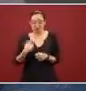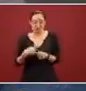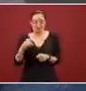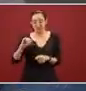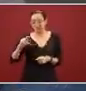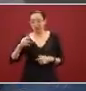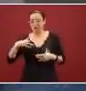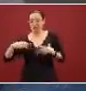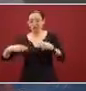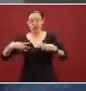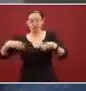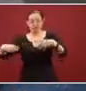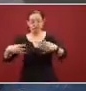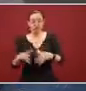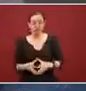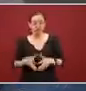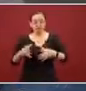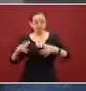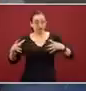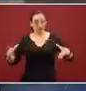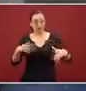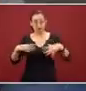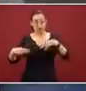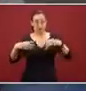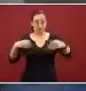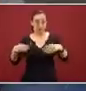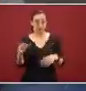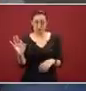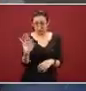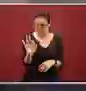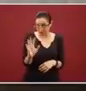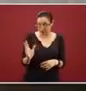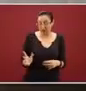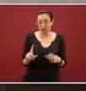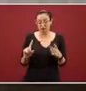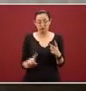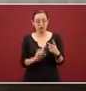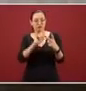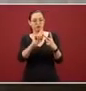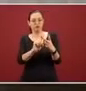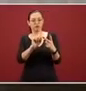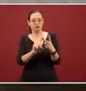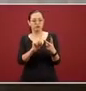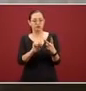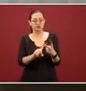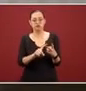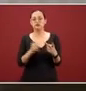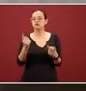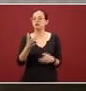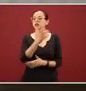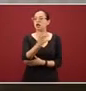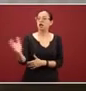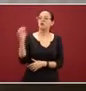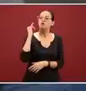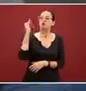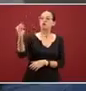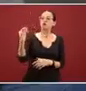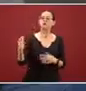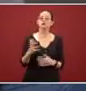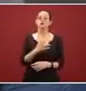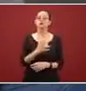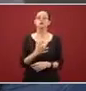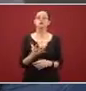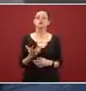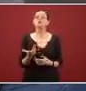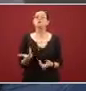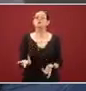y entonces aumentar el número de contagios? Esa es una pregunta. 2, en el caso de zonas rurales, ¿qué están planteando ustedes?